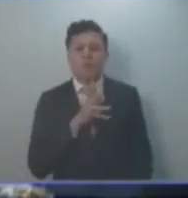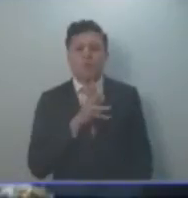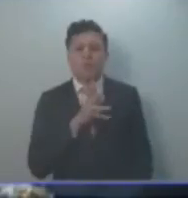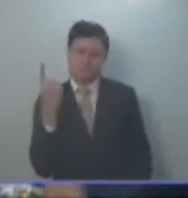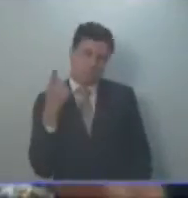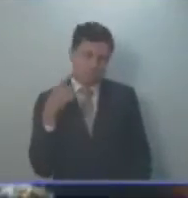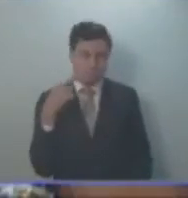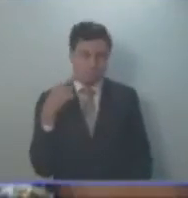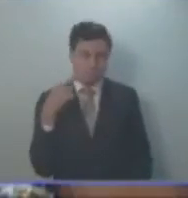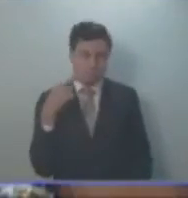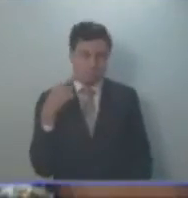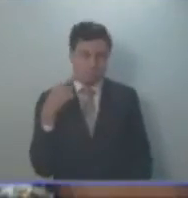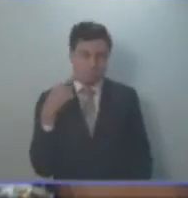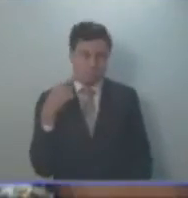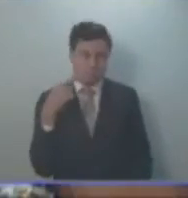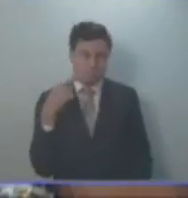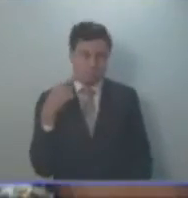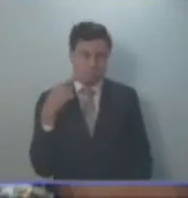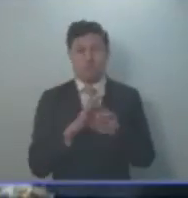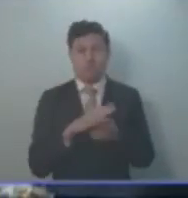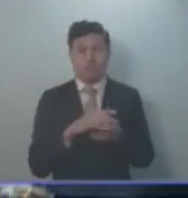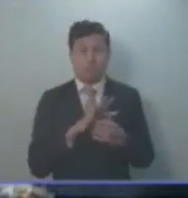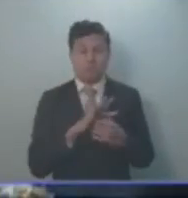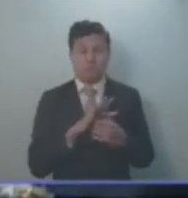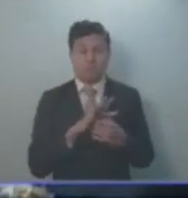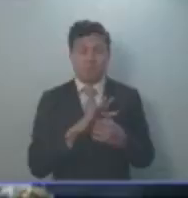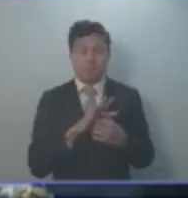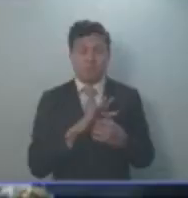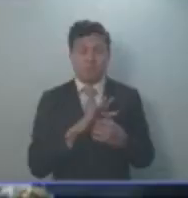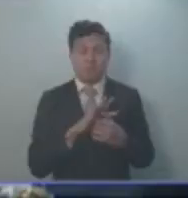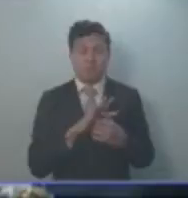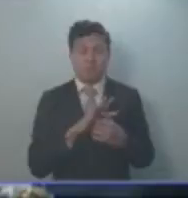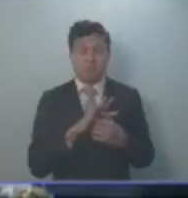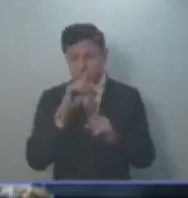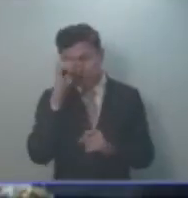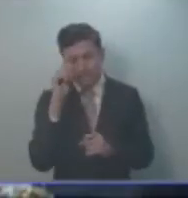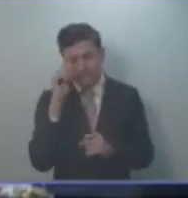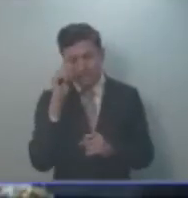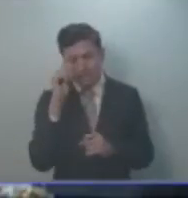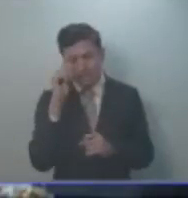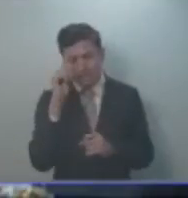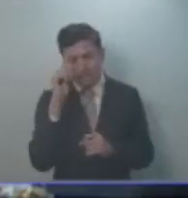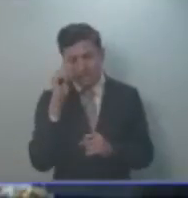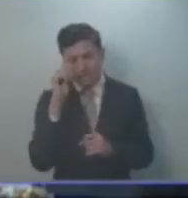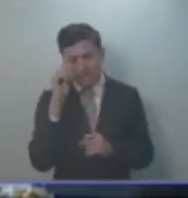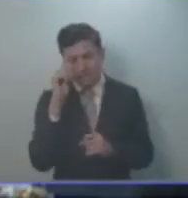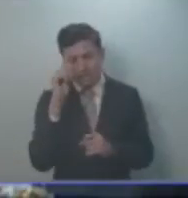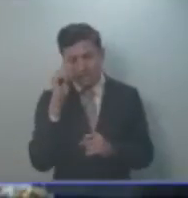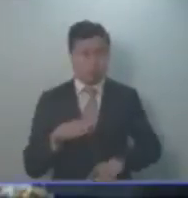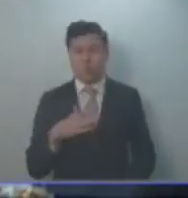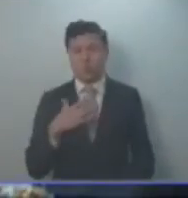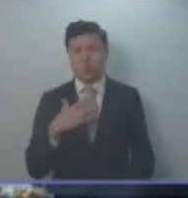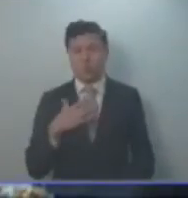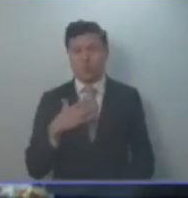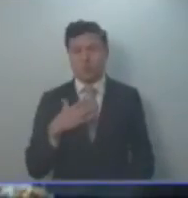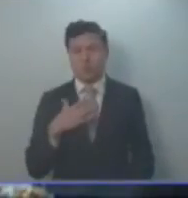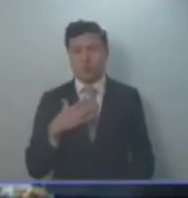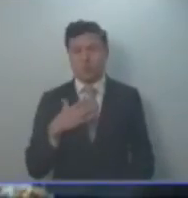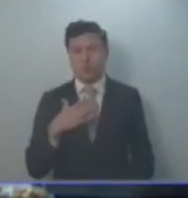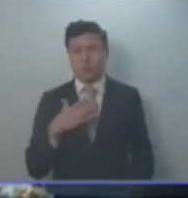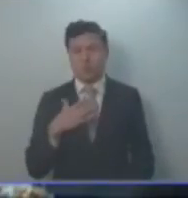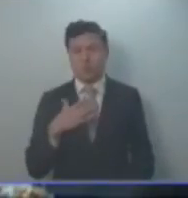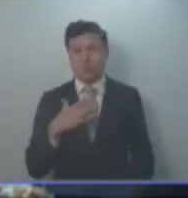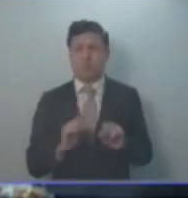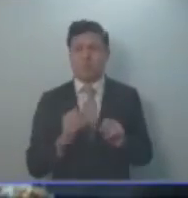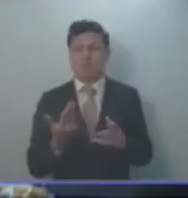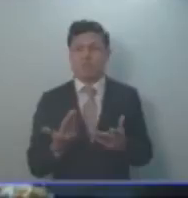otros, los cuales limitan su fuerza y capacidad laboral. 4. Que es por ello que se